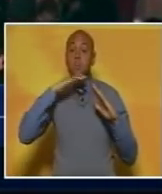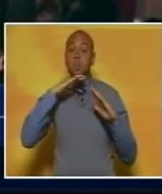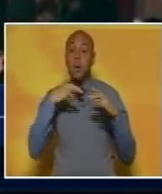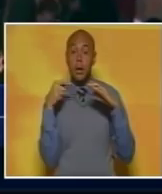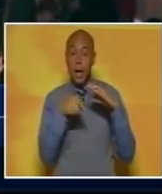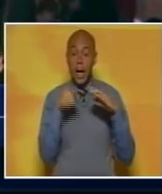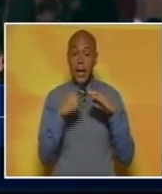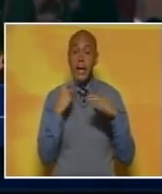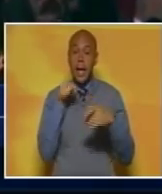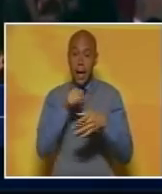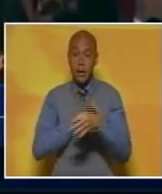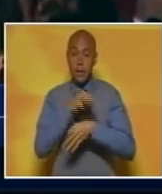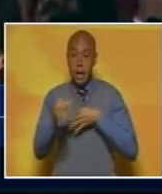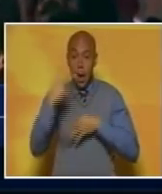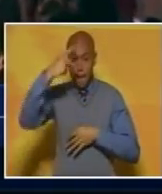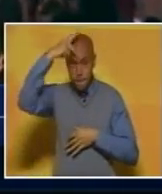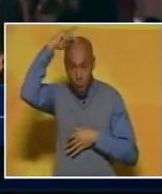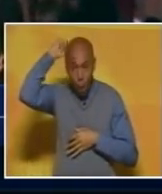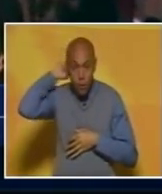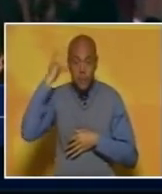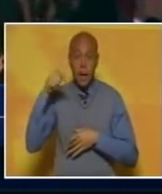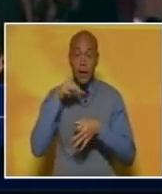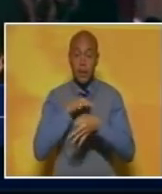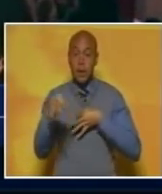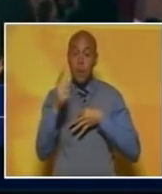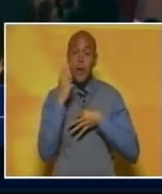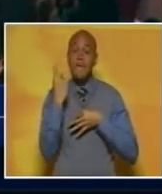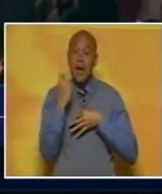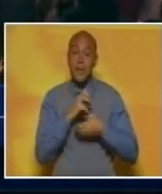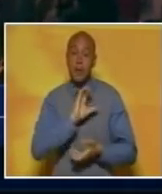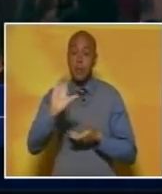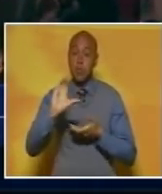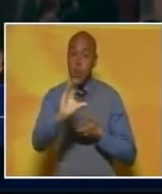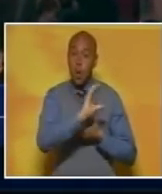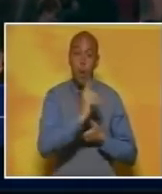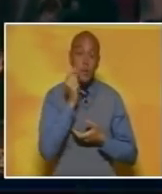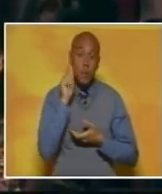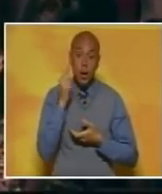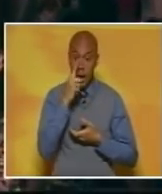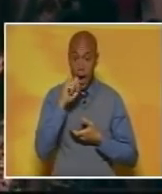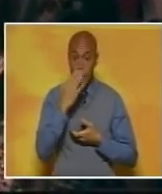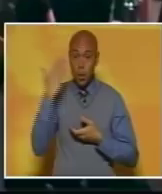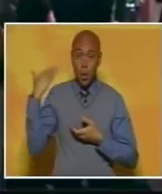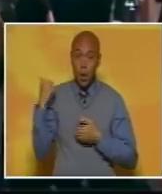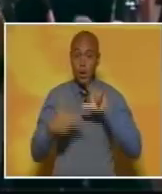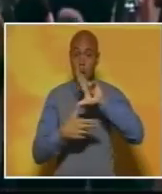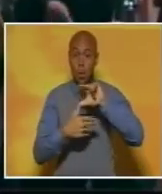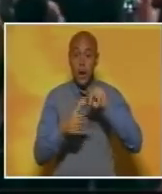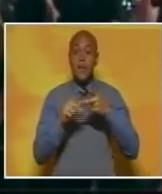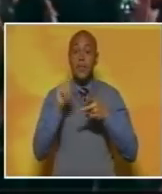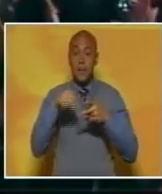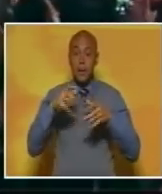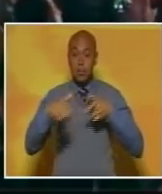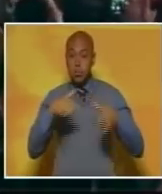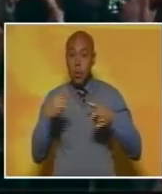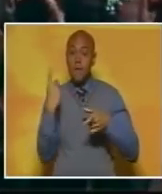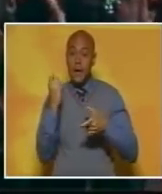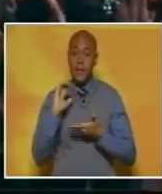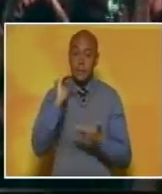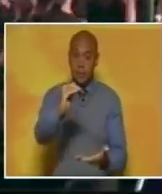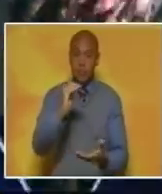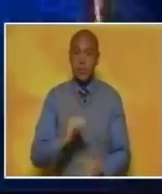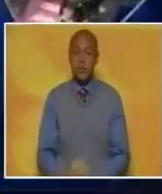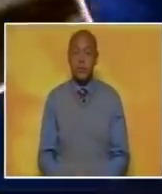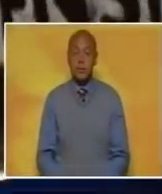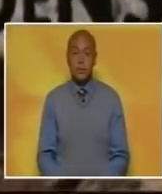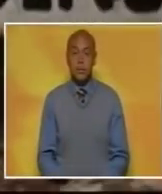de Ponce que no fueron distribuidos a las víctimas del huracán María en 2017 ni tampoco durante los movimientos telúricos.